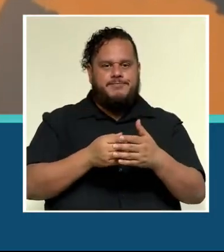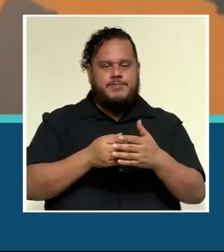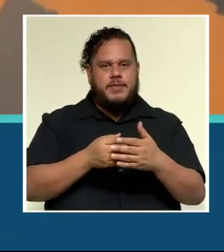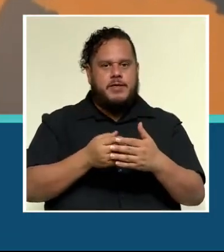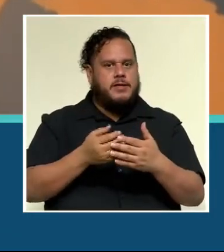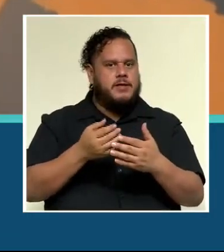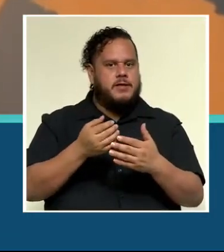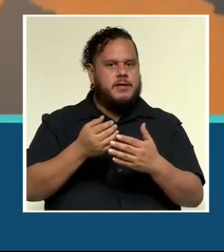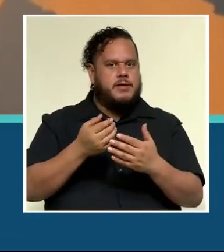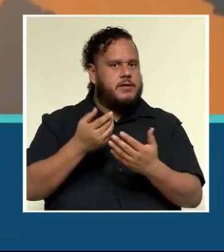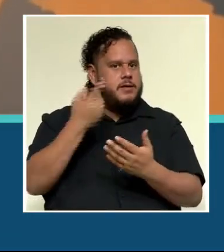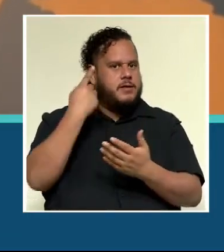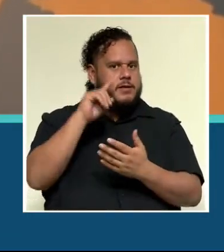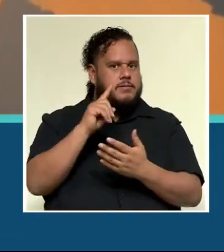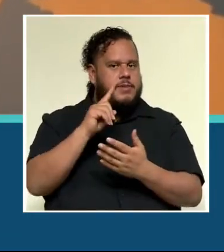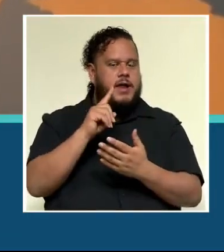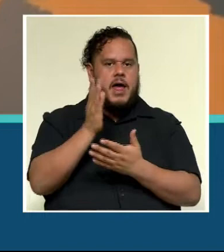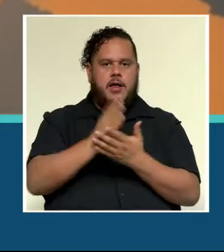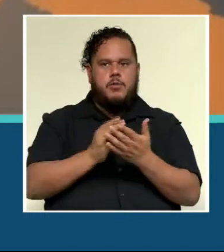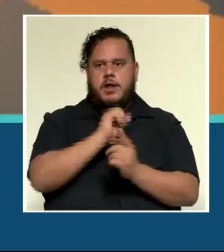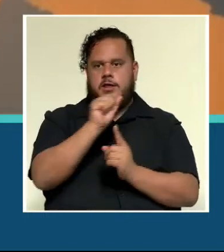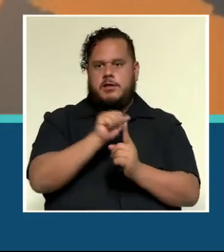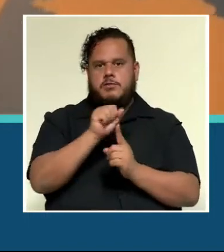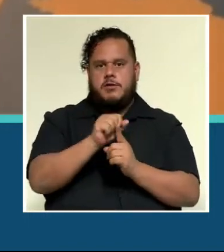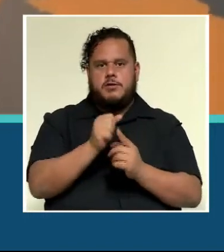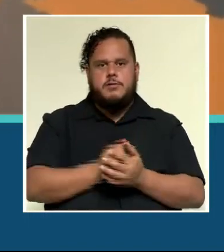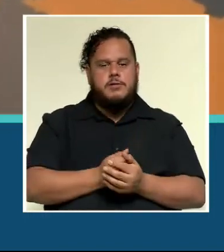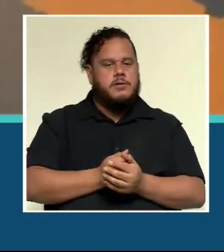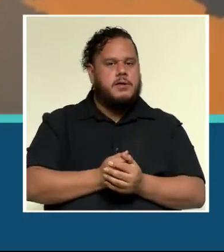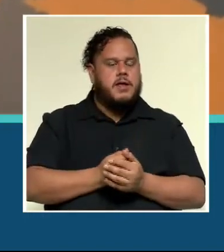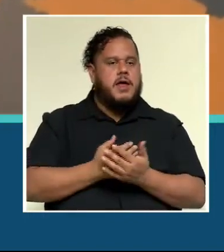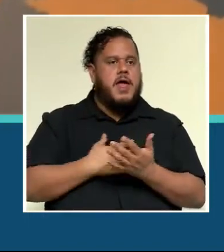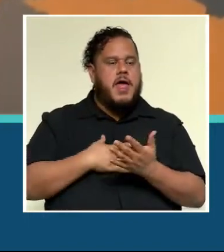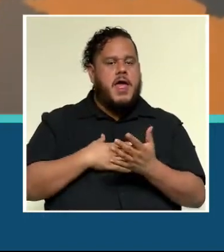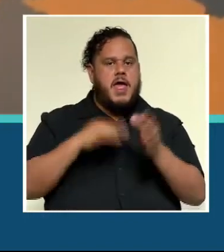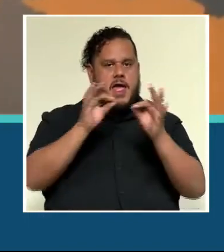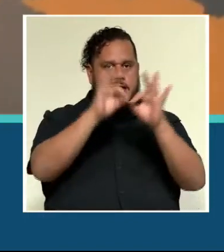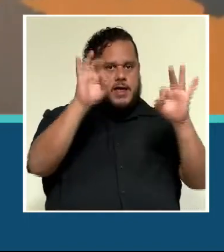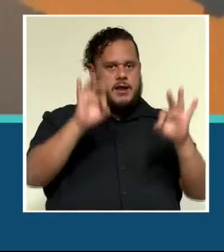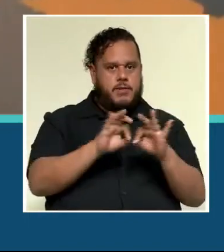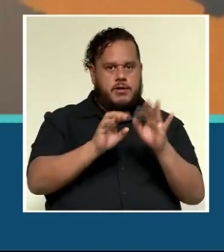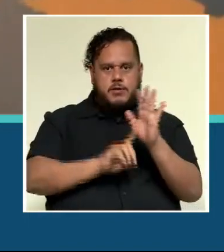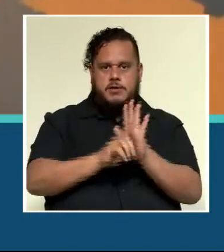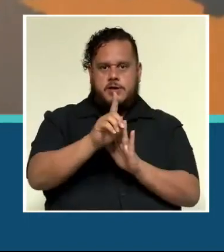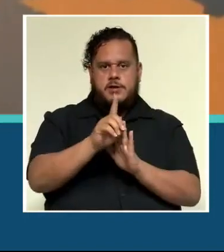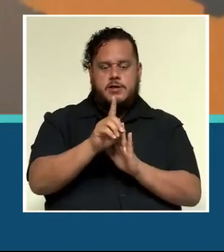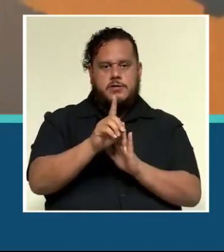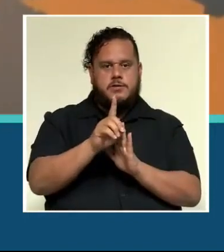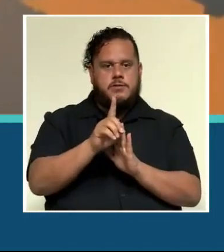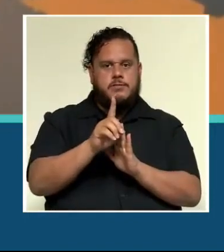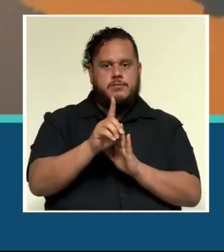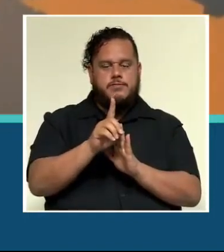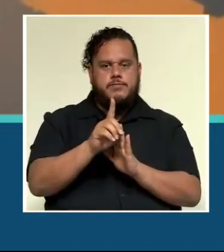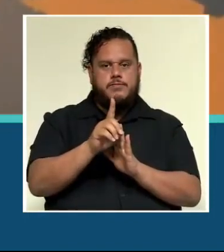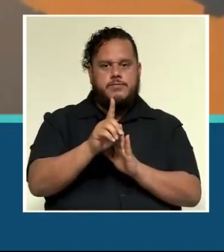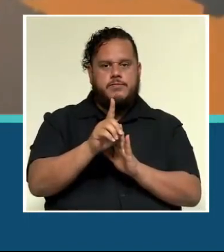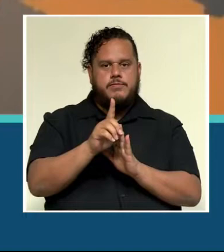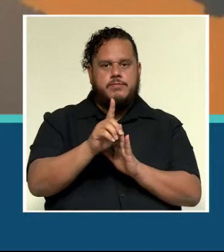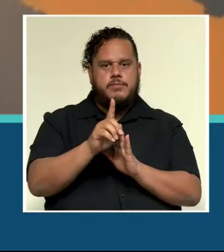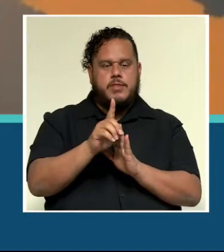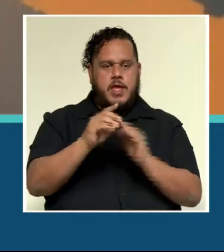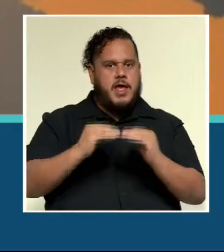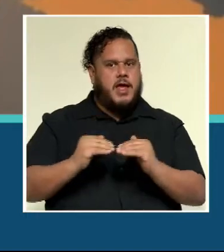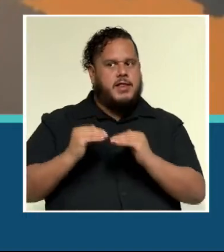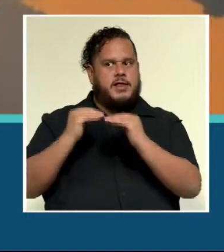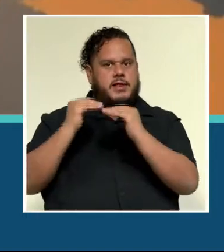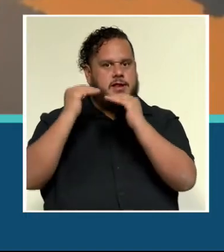afectadas precisamente por una situación de emergencia. En el marco del desarrollo del crecimiento